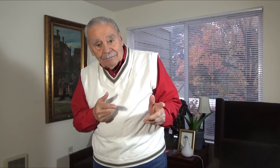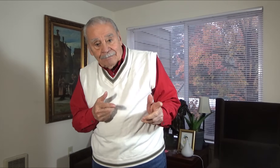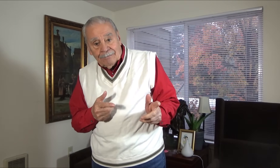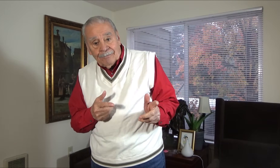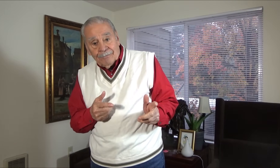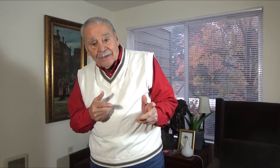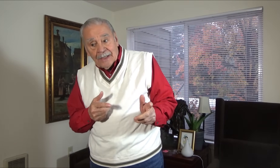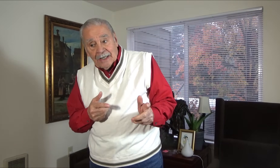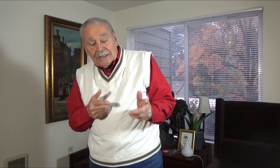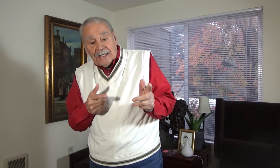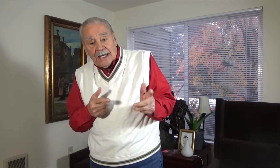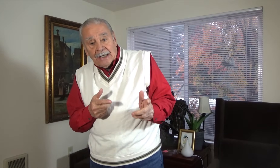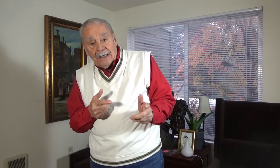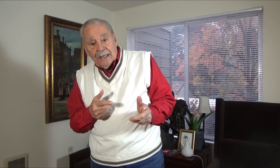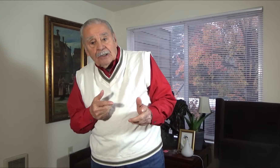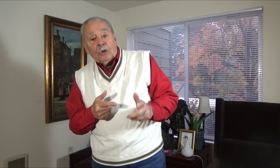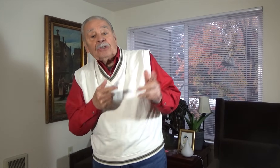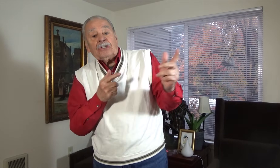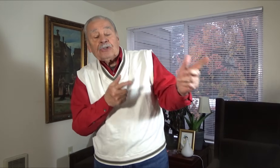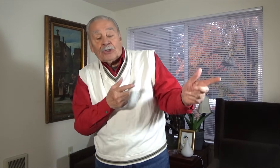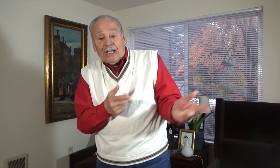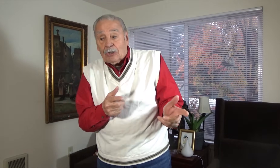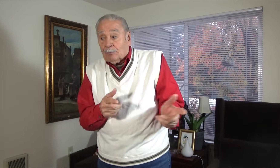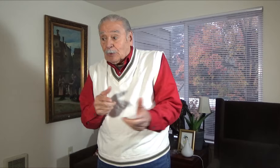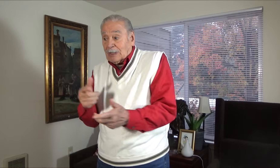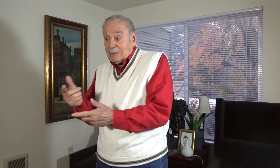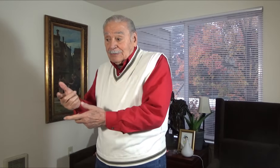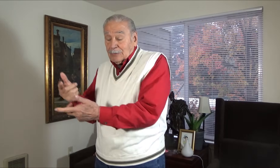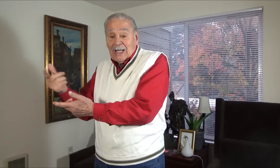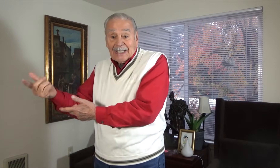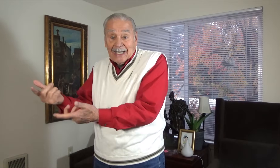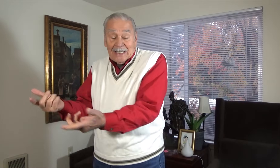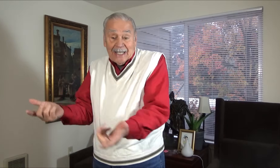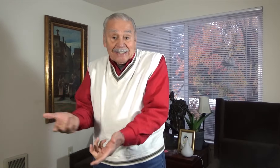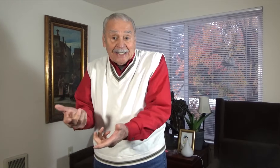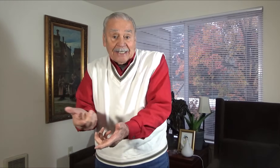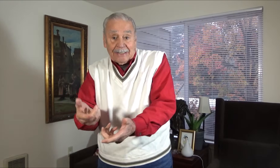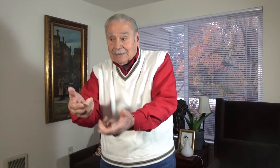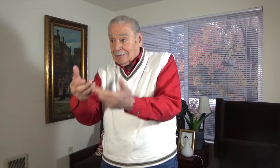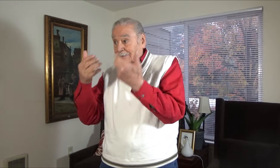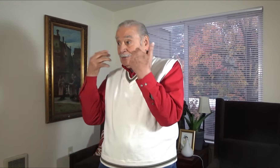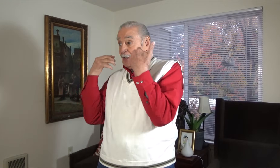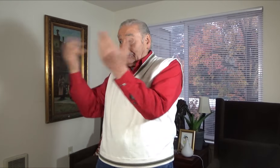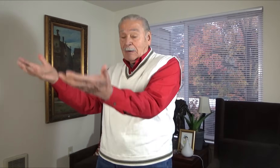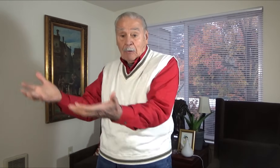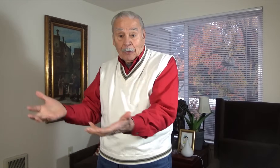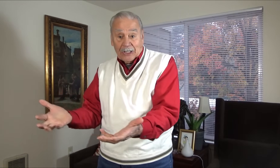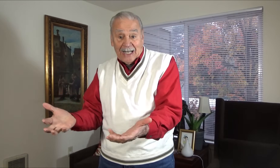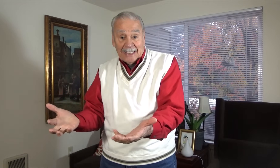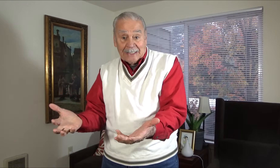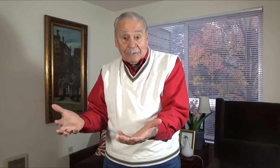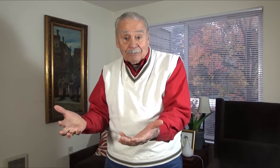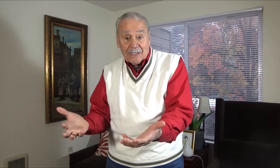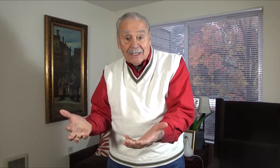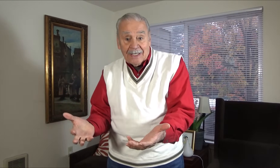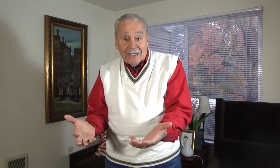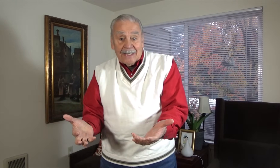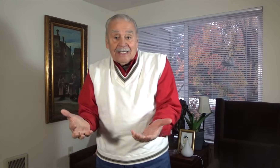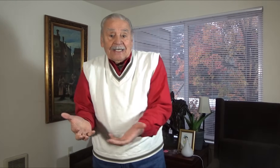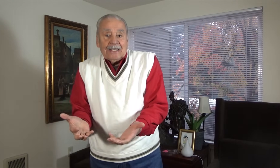análisis está condicionado por una realidad que la llevamos por